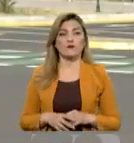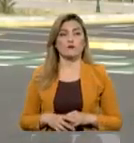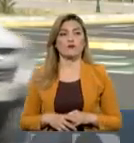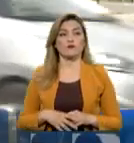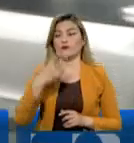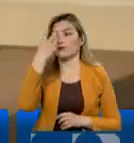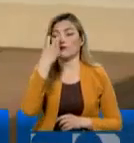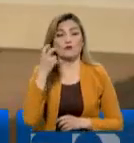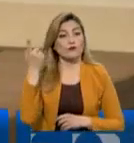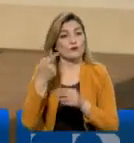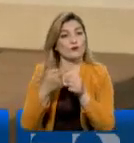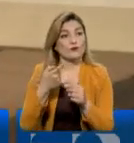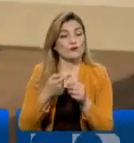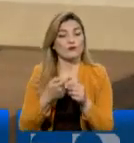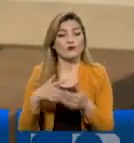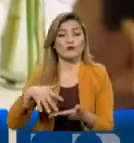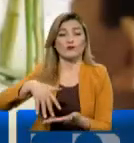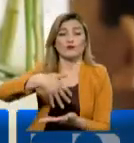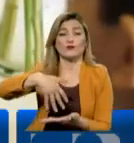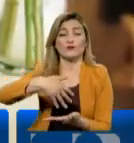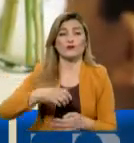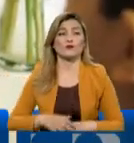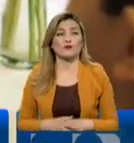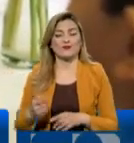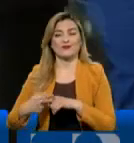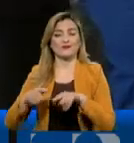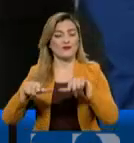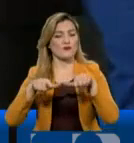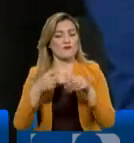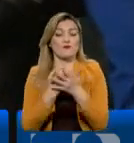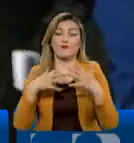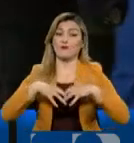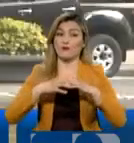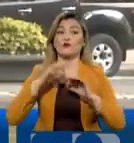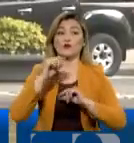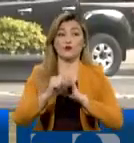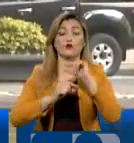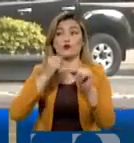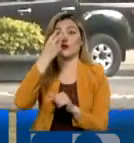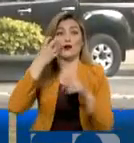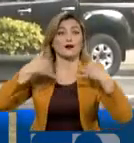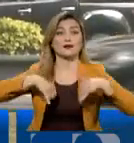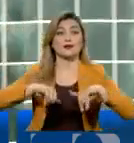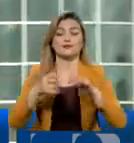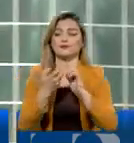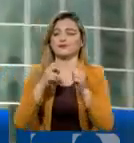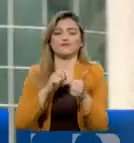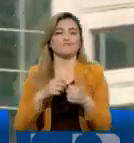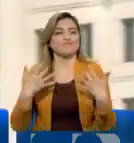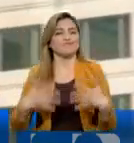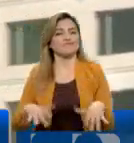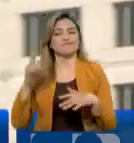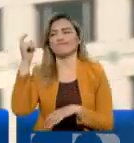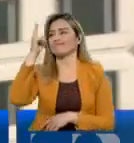El sector hotelero de la capital vive en incertidumbre. Aunque varios sectores se han reactivado de a poco, los hoteles continúan atrapados en una